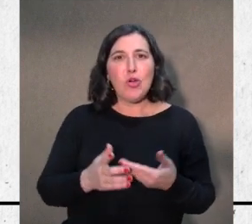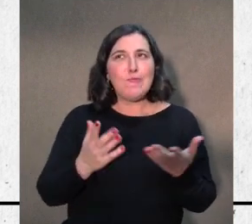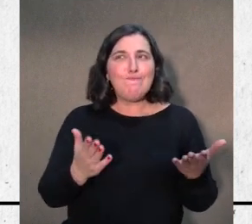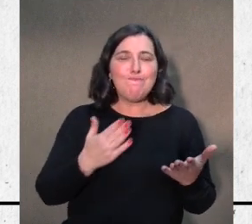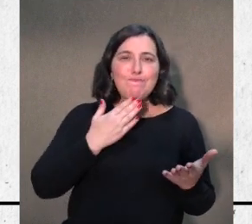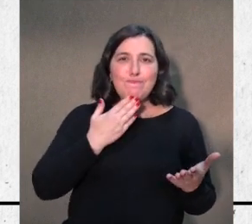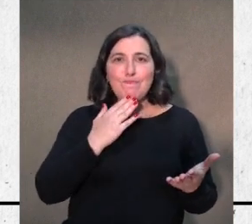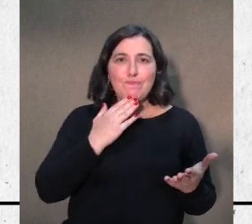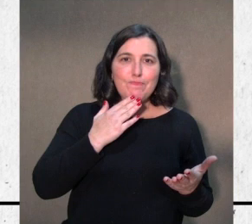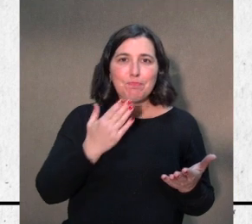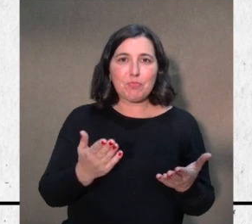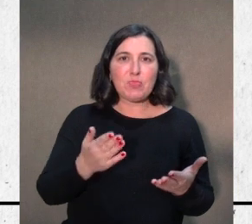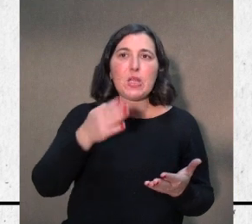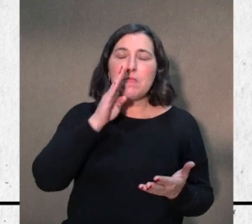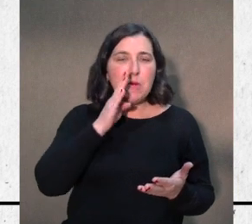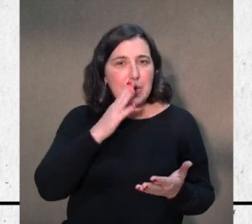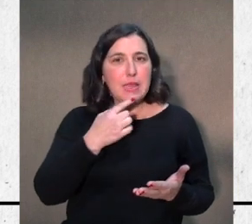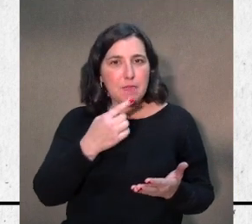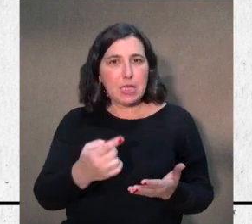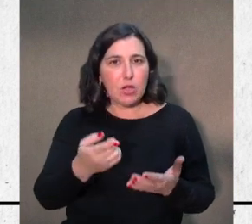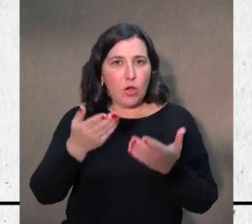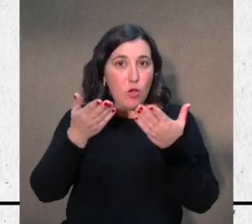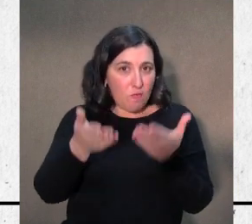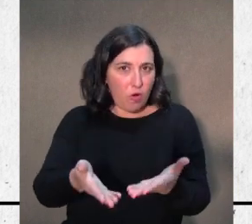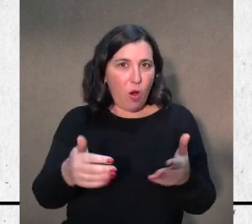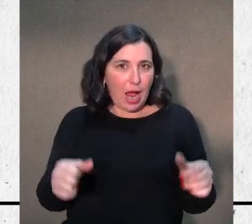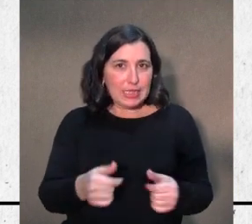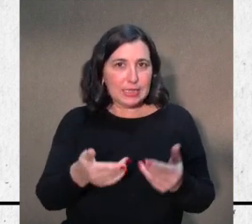actividad, tenés que hacerla en serio, o sea, si no,